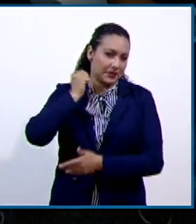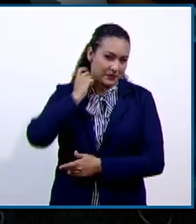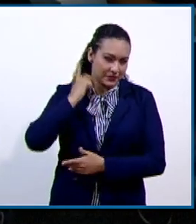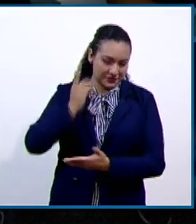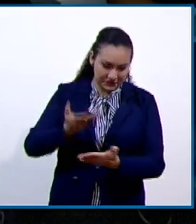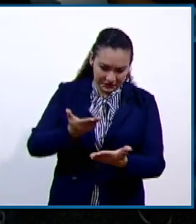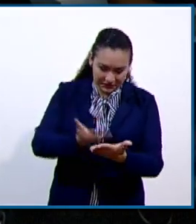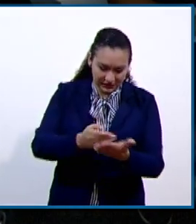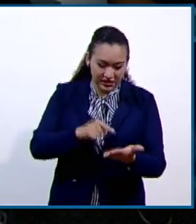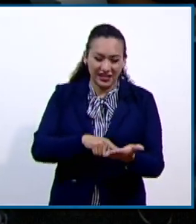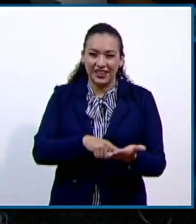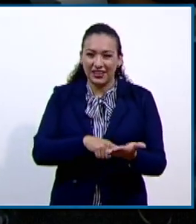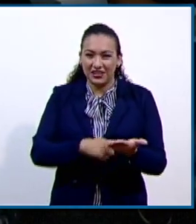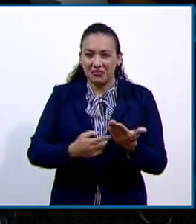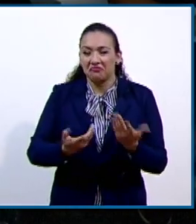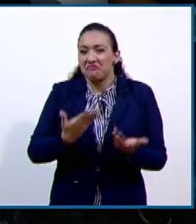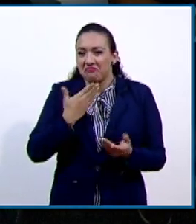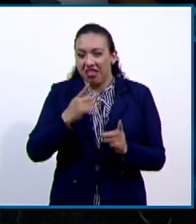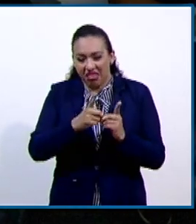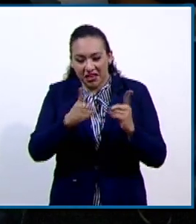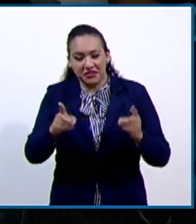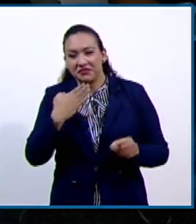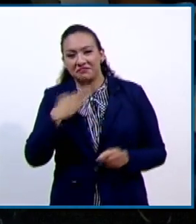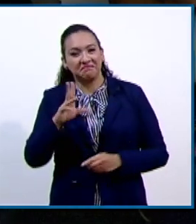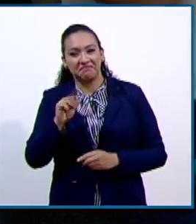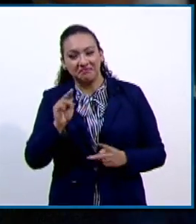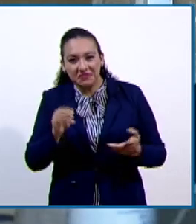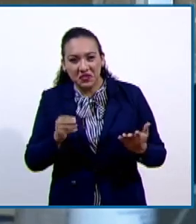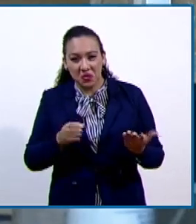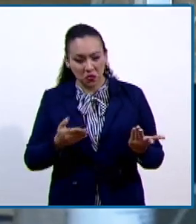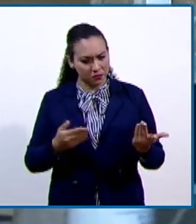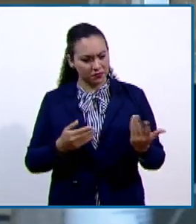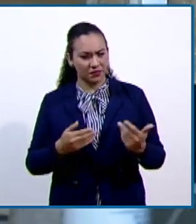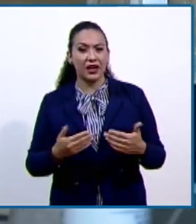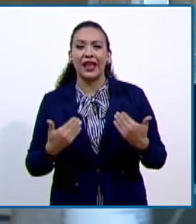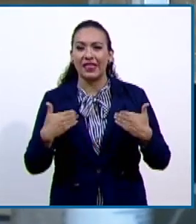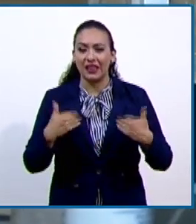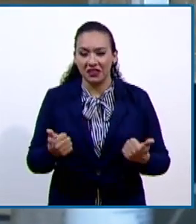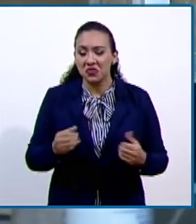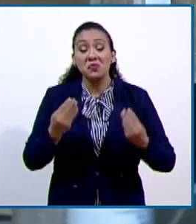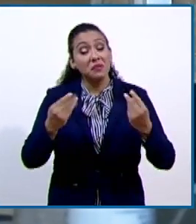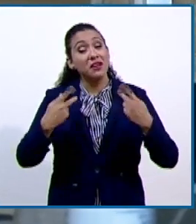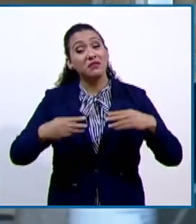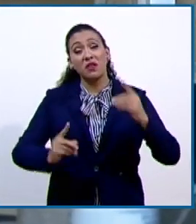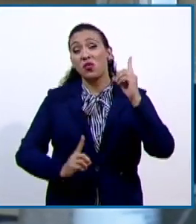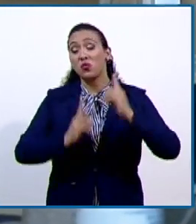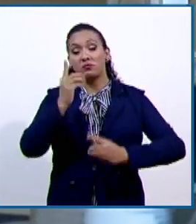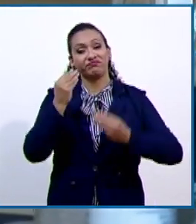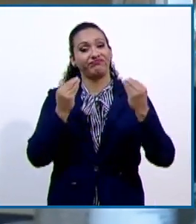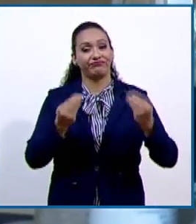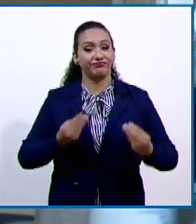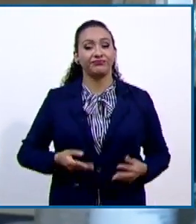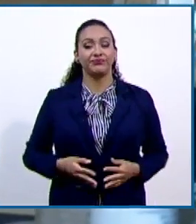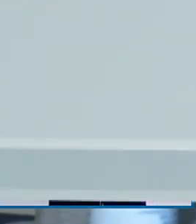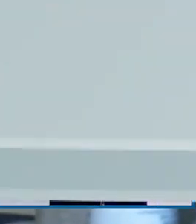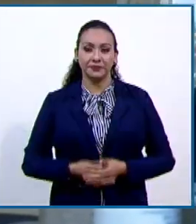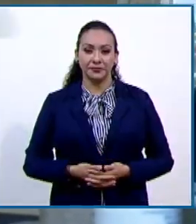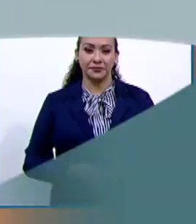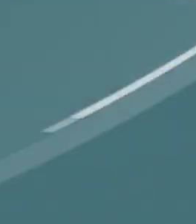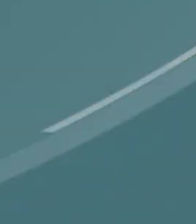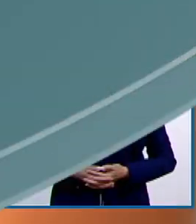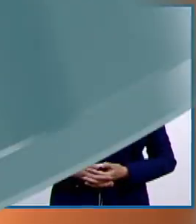desarrollo desaseado, poco fidedigno y ajustado a los designios del partido político en el poder.